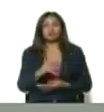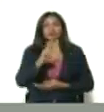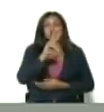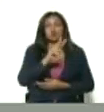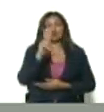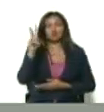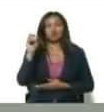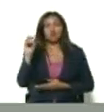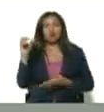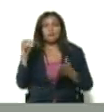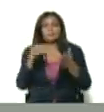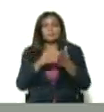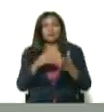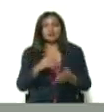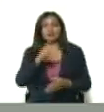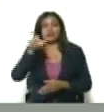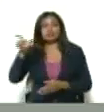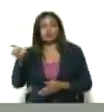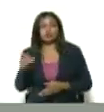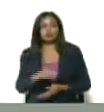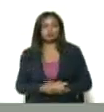17.202.000 compatriotas.